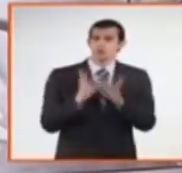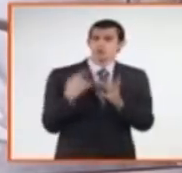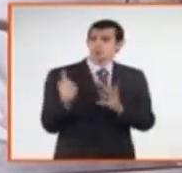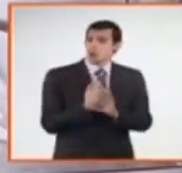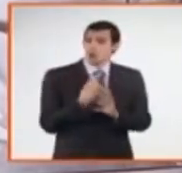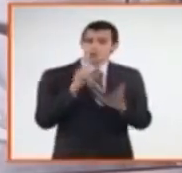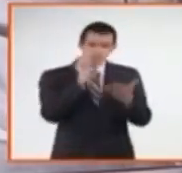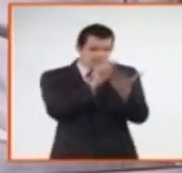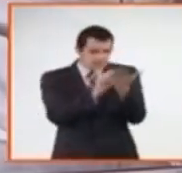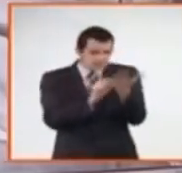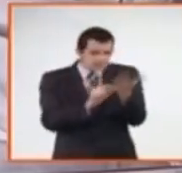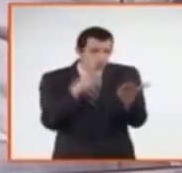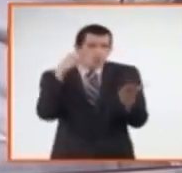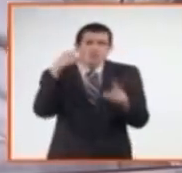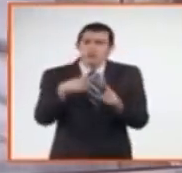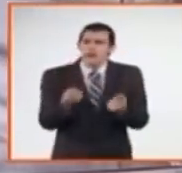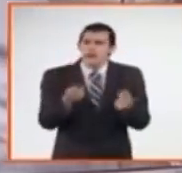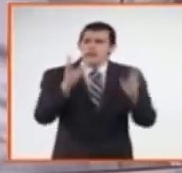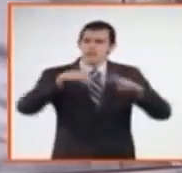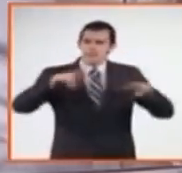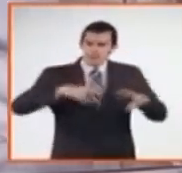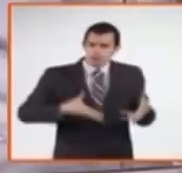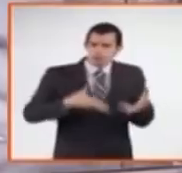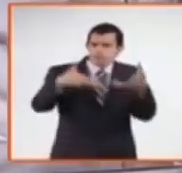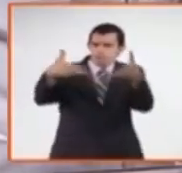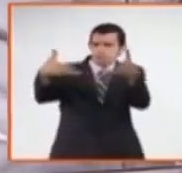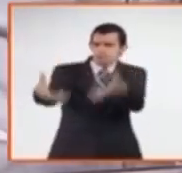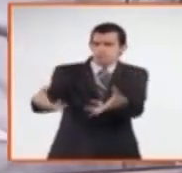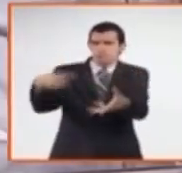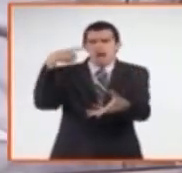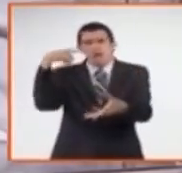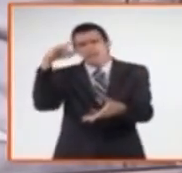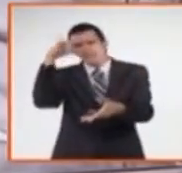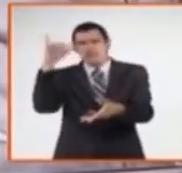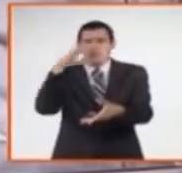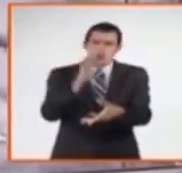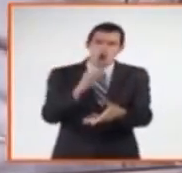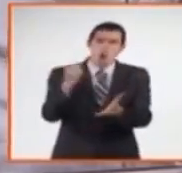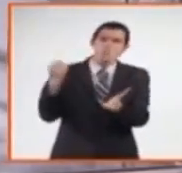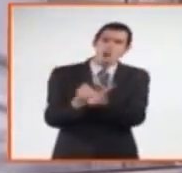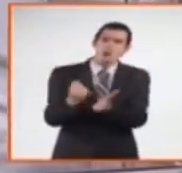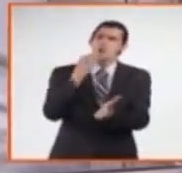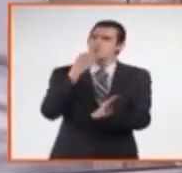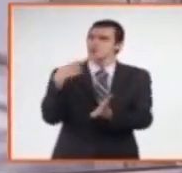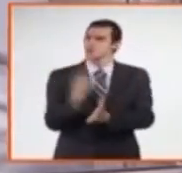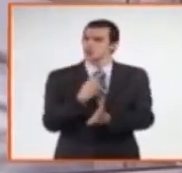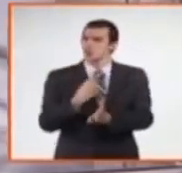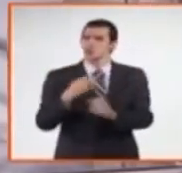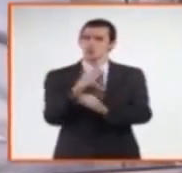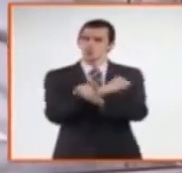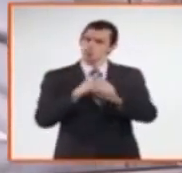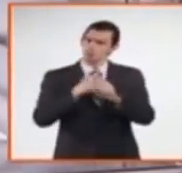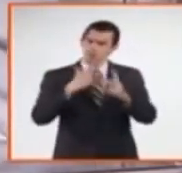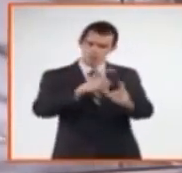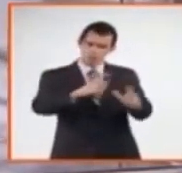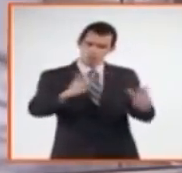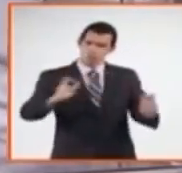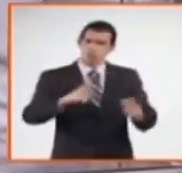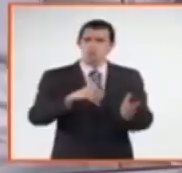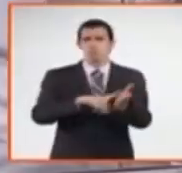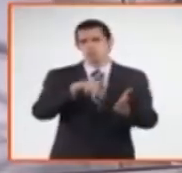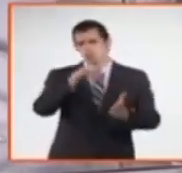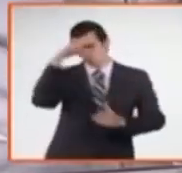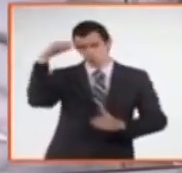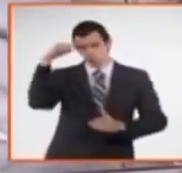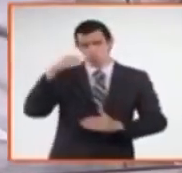pediátricos también ahora esto que esto qué quiere decir que nosotros concluimos la fase 2 estamos en la fase